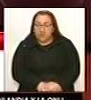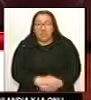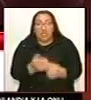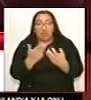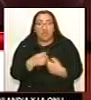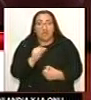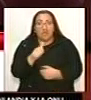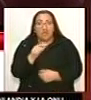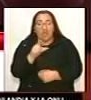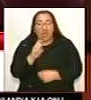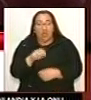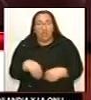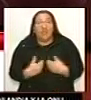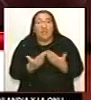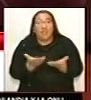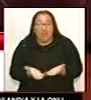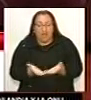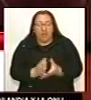Saloc